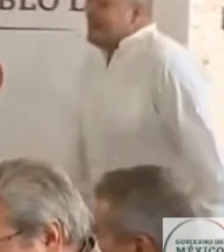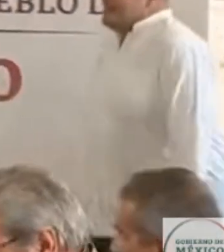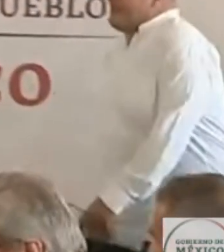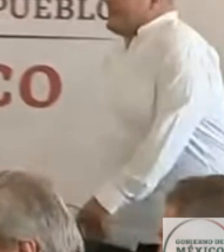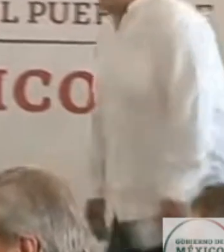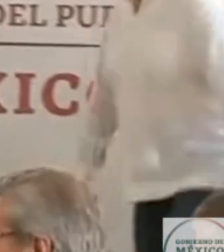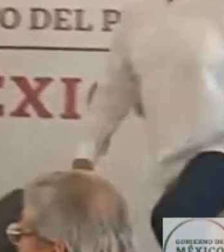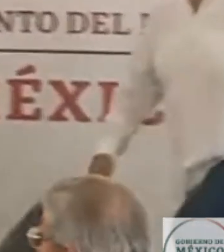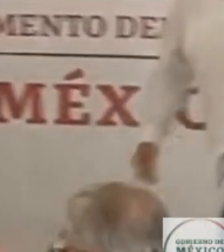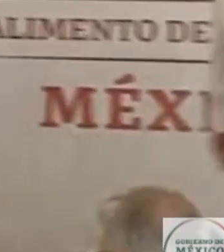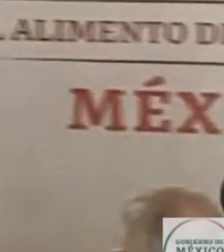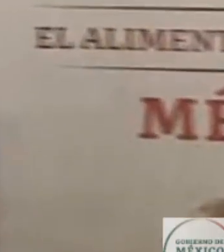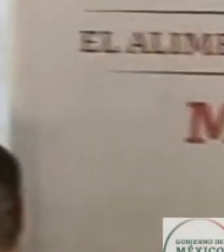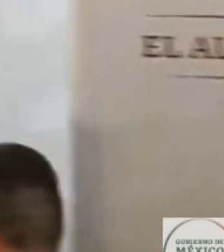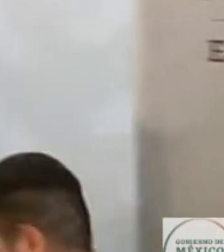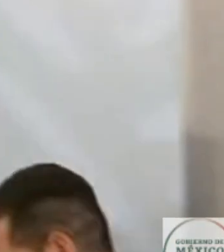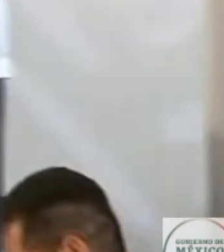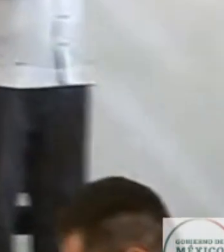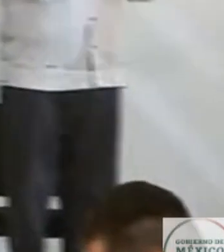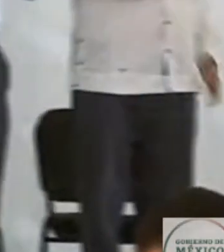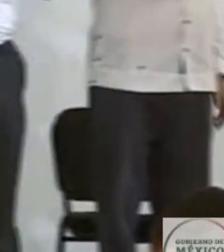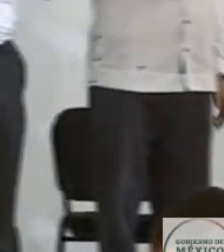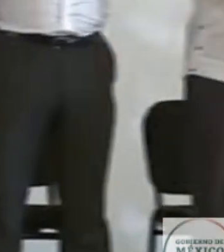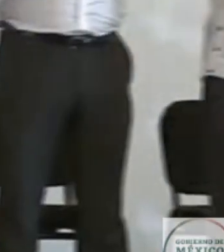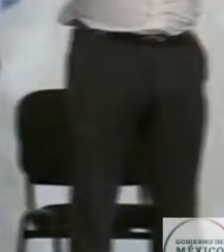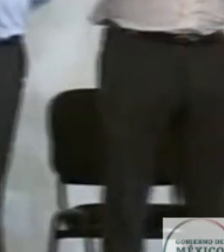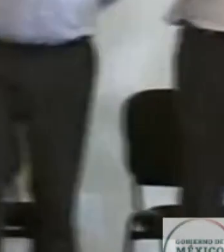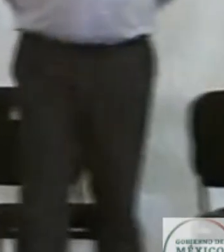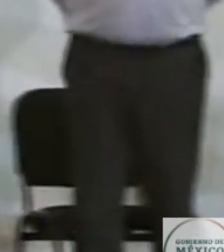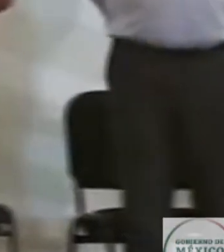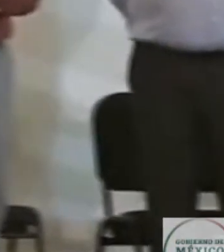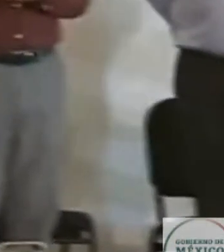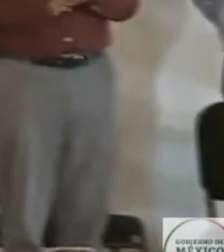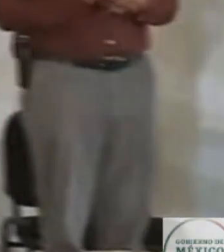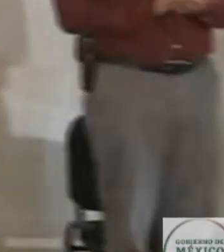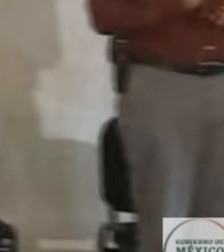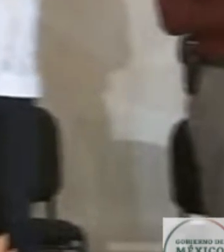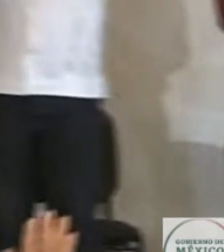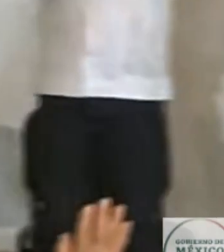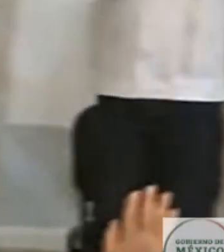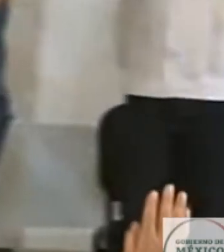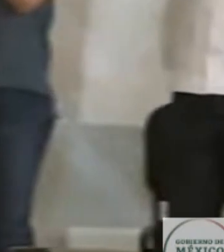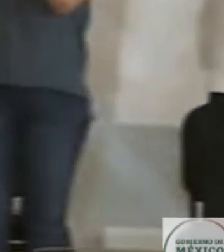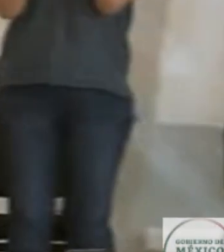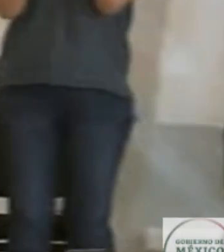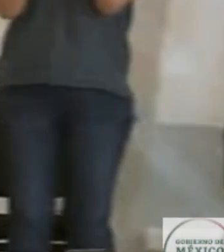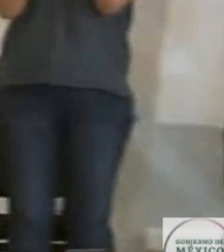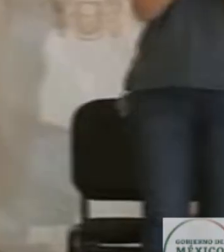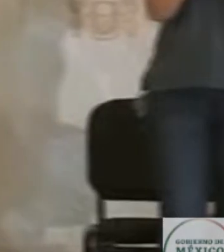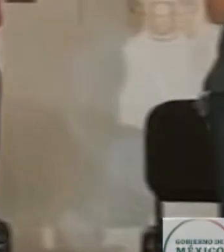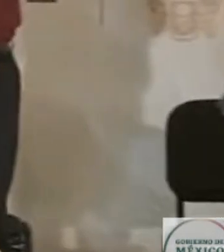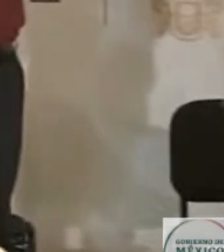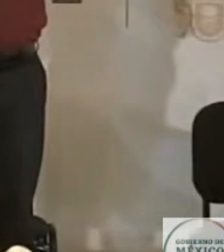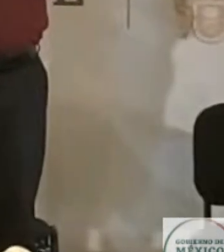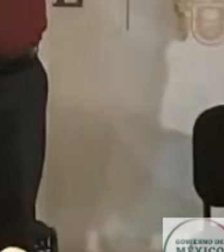Bienvenida al presidente de los Estados Unidos mexicanos, licenciado Andrés Manuel López Obrador, y autoridades que lo acompañan.